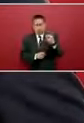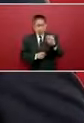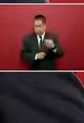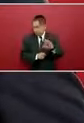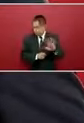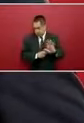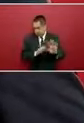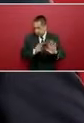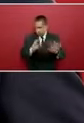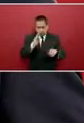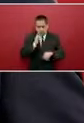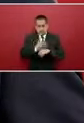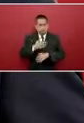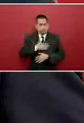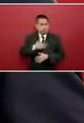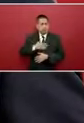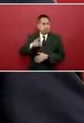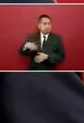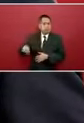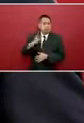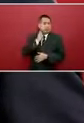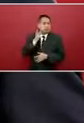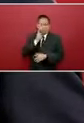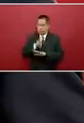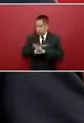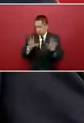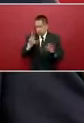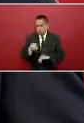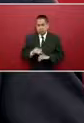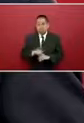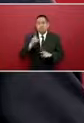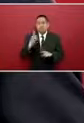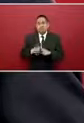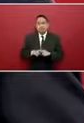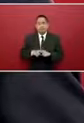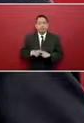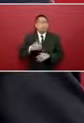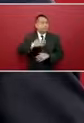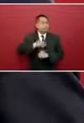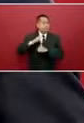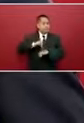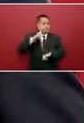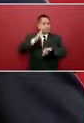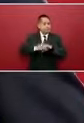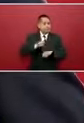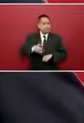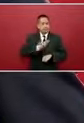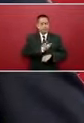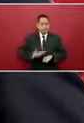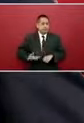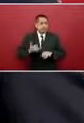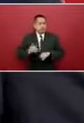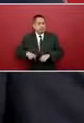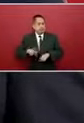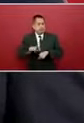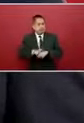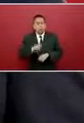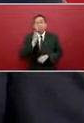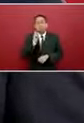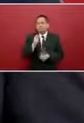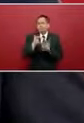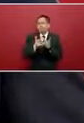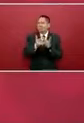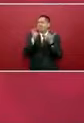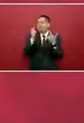corresponde al Poder Legislativo, eso tiene que ver con el Poder Ejecutivo. Eso surgió la